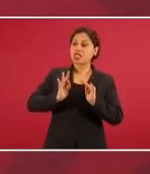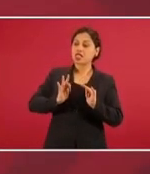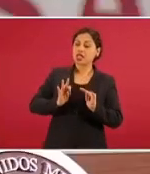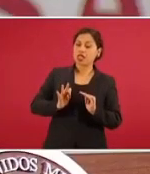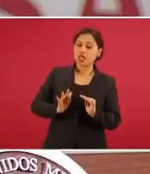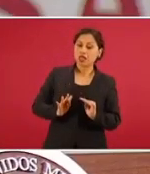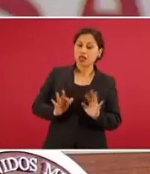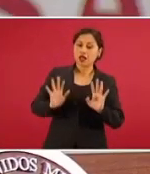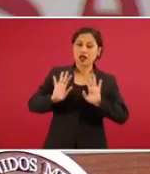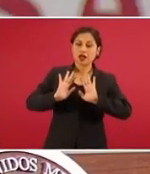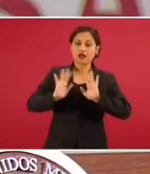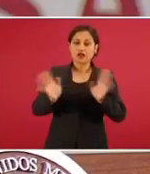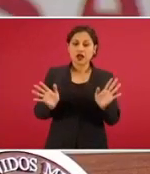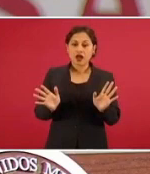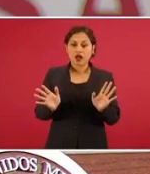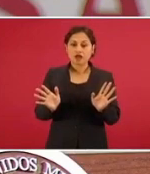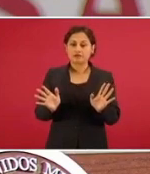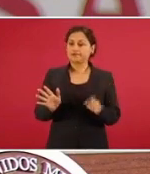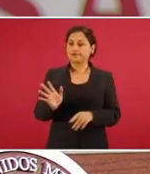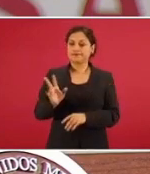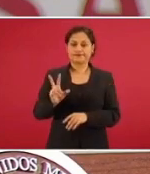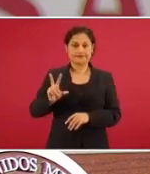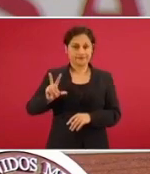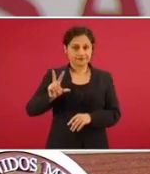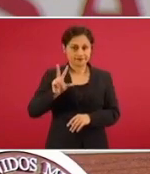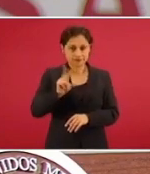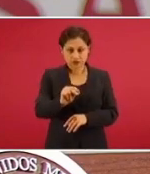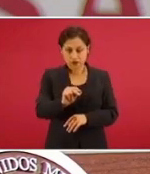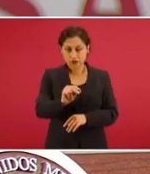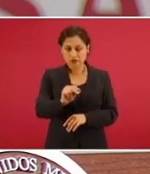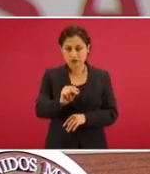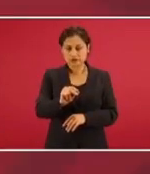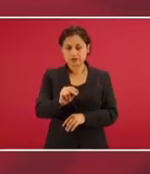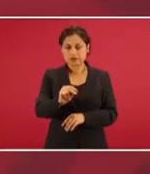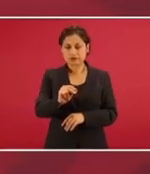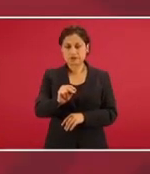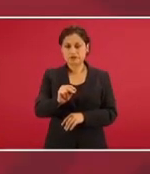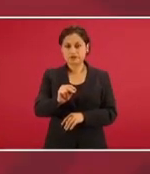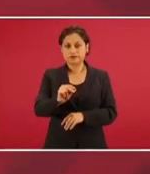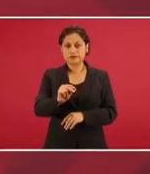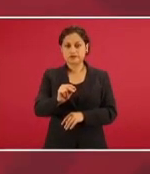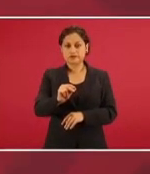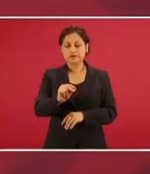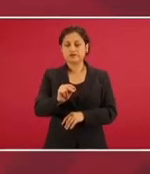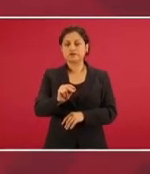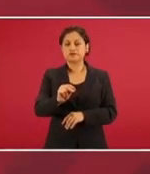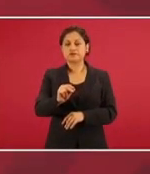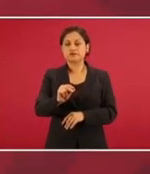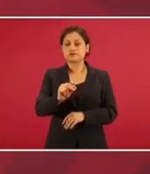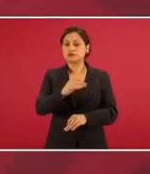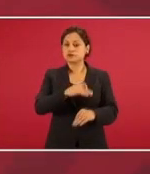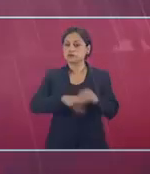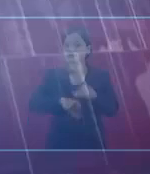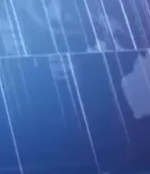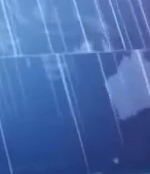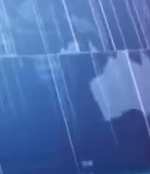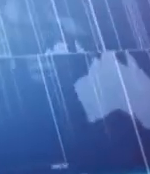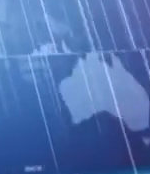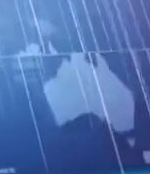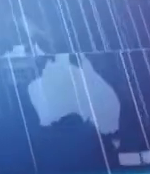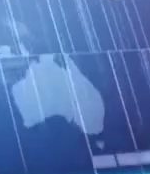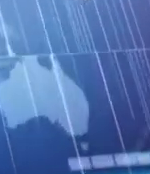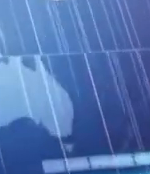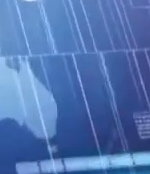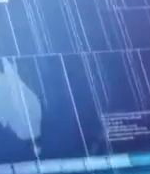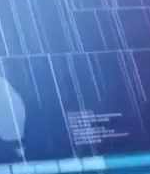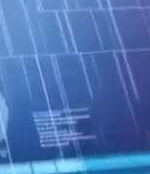no debemos de confiarnos todos a cumplir las recomendaciones también